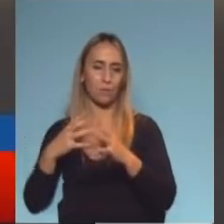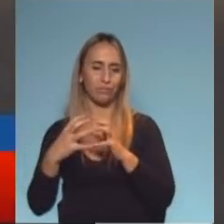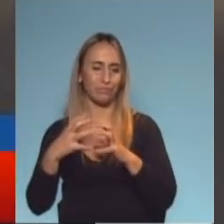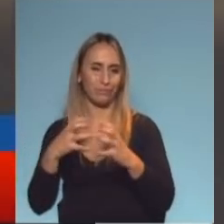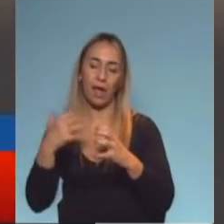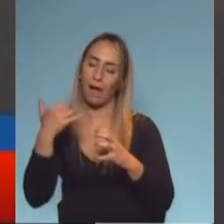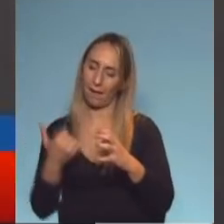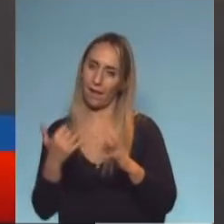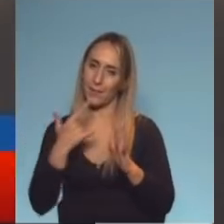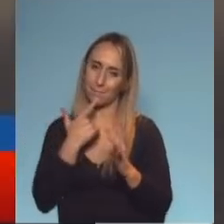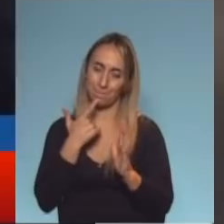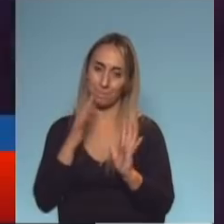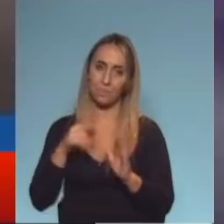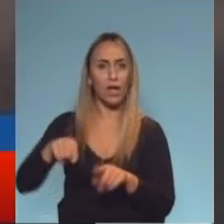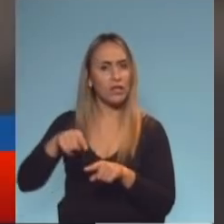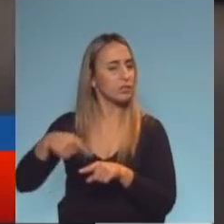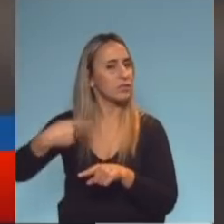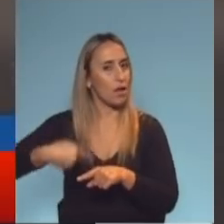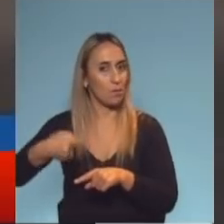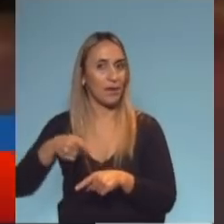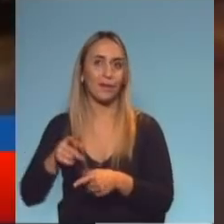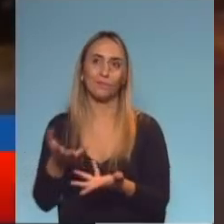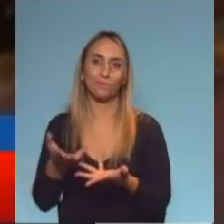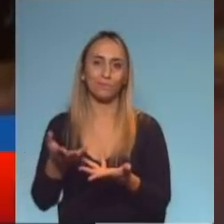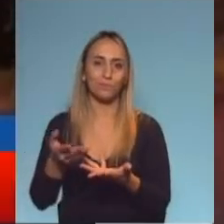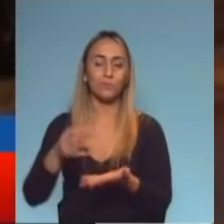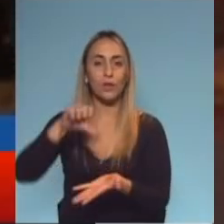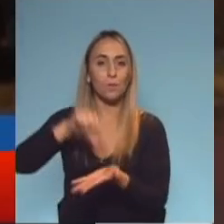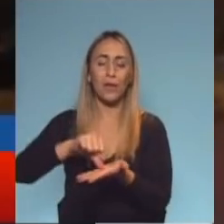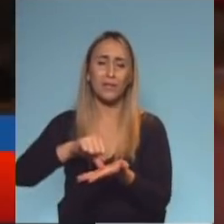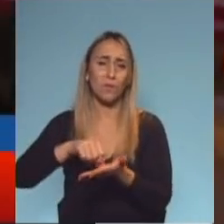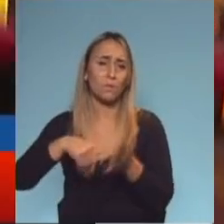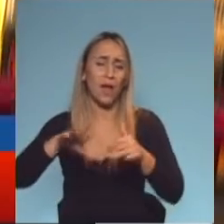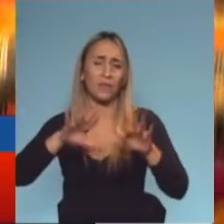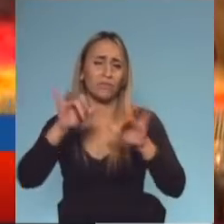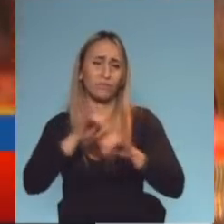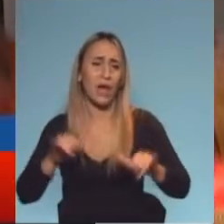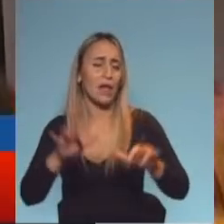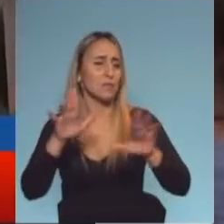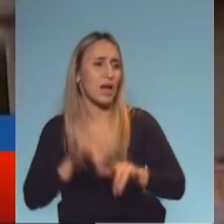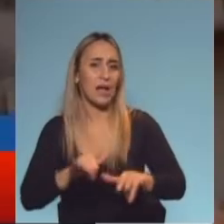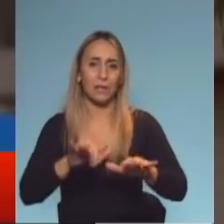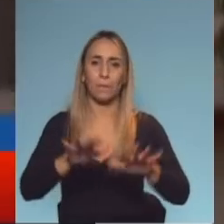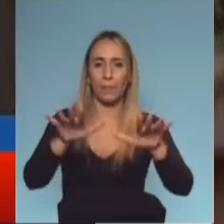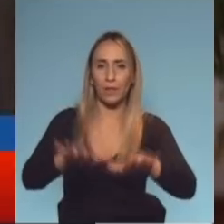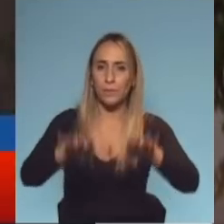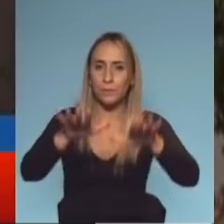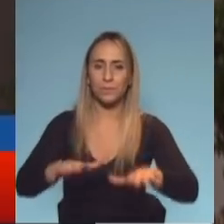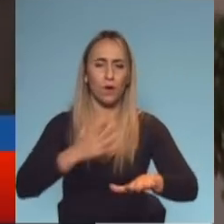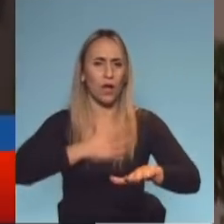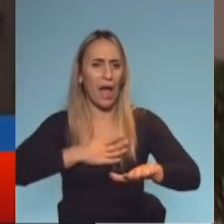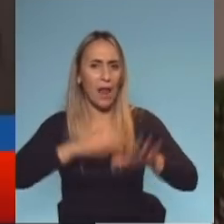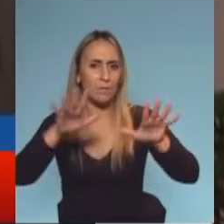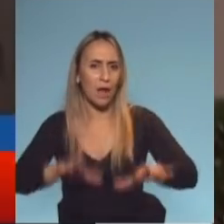que, digamos, Jordania siempre ha sido como el estado más pacífico de la zona, que ha llevado un poco de paños fríos, entonces también